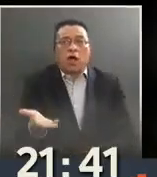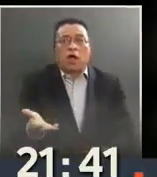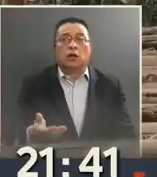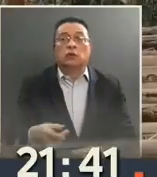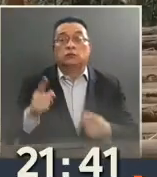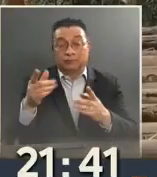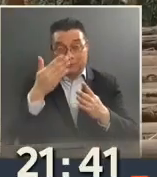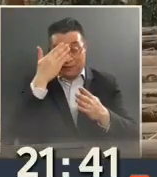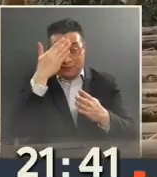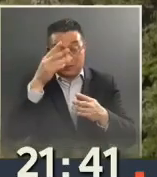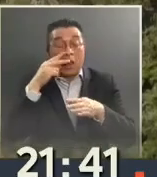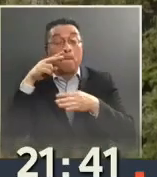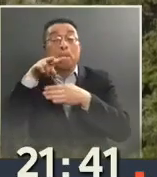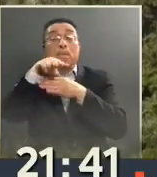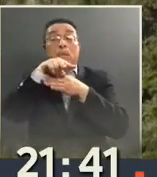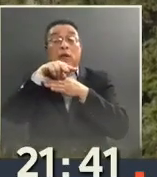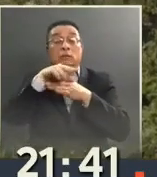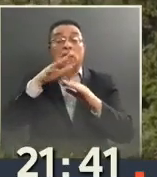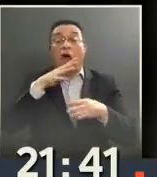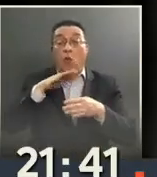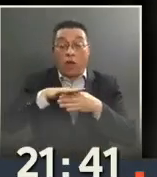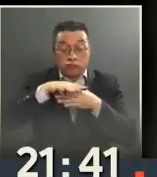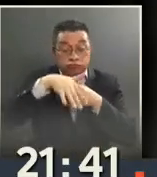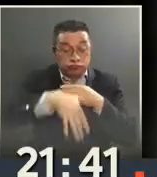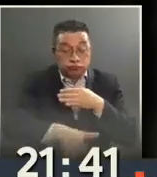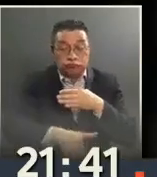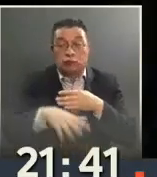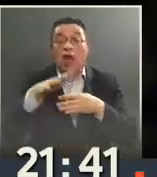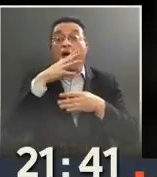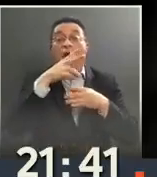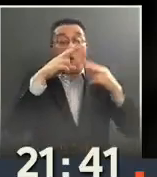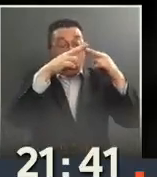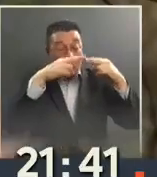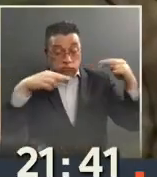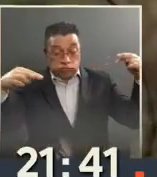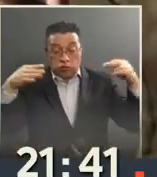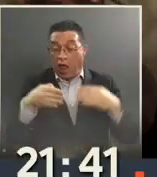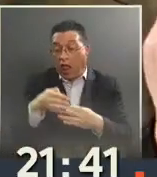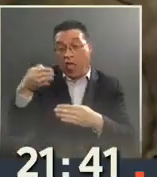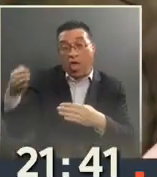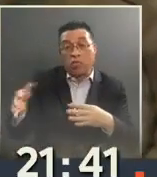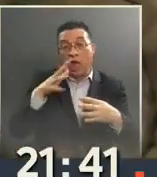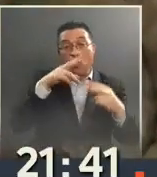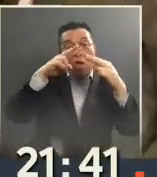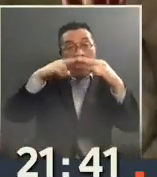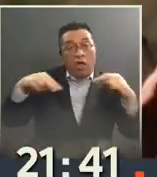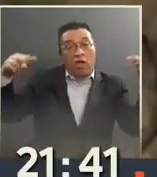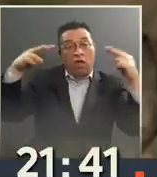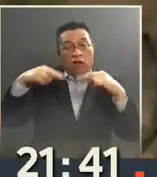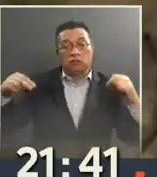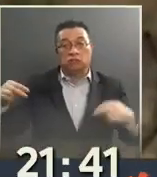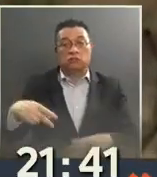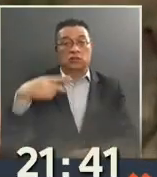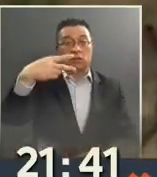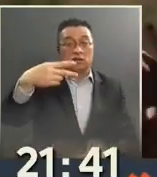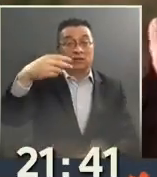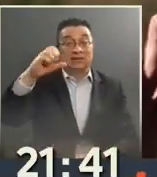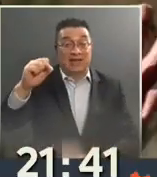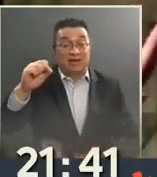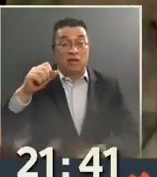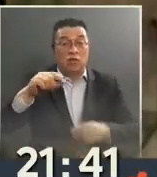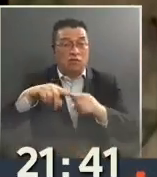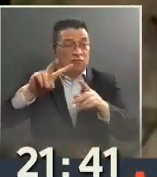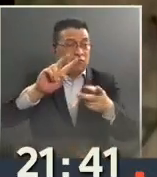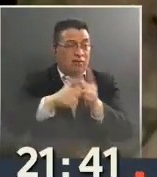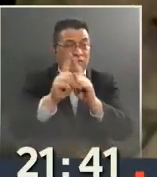lo que es el mirador y el salto del agua, y las torres pasan justamente por al lado. Son varias hectáreas que se van a remover y se va